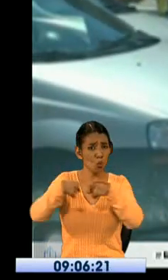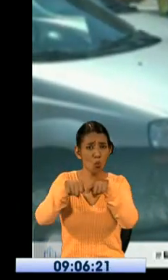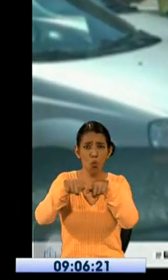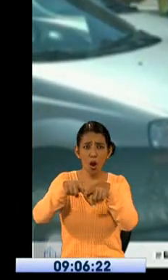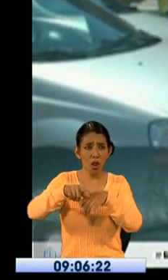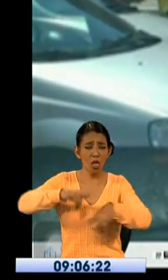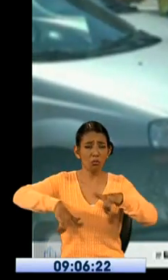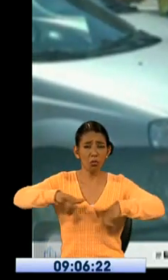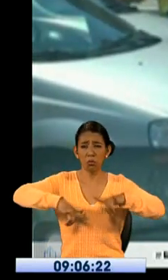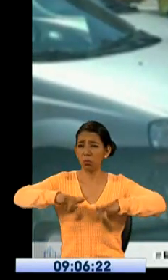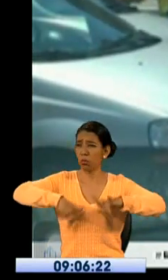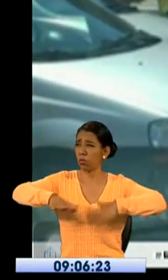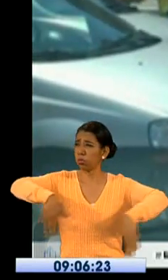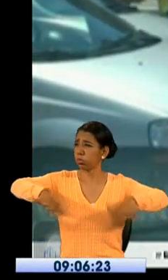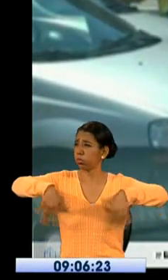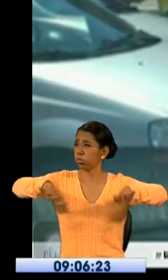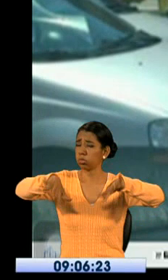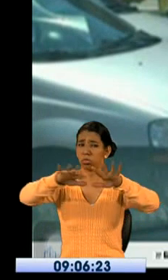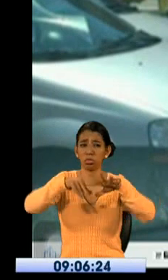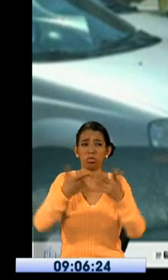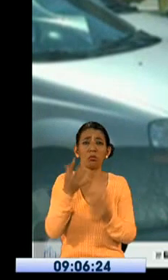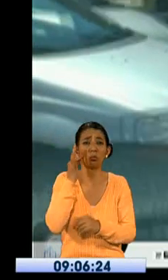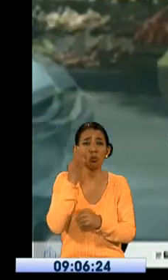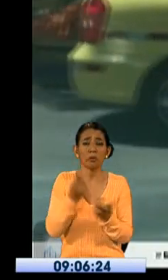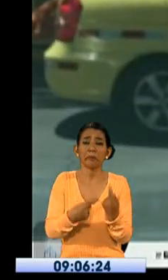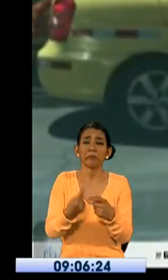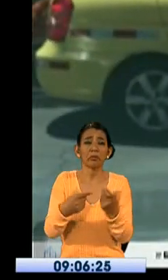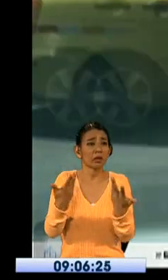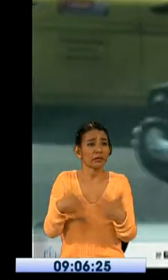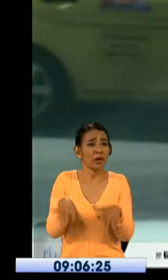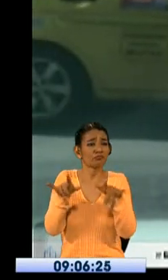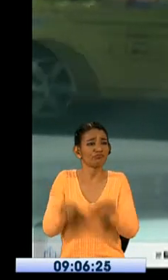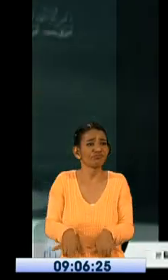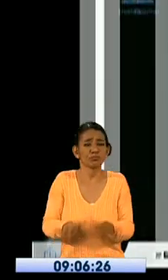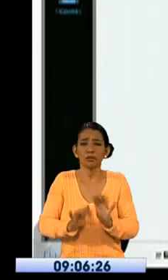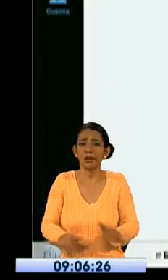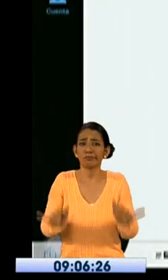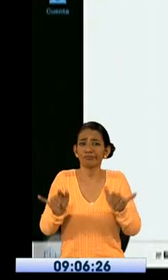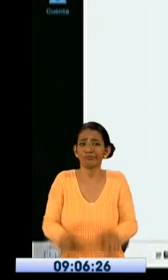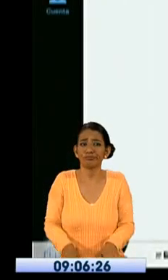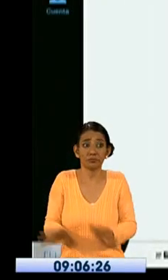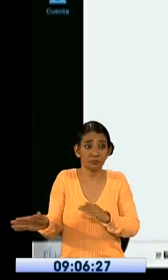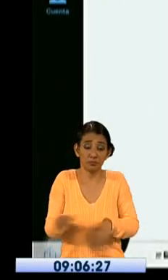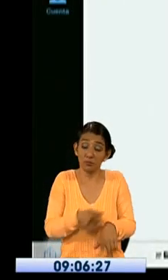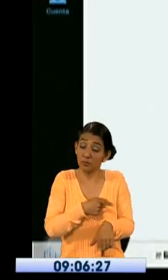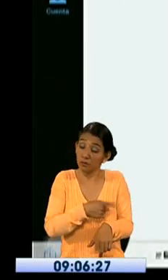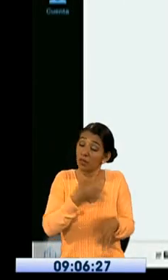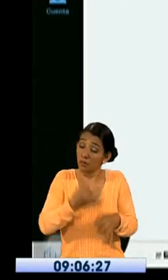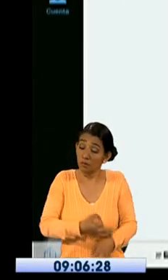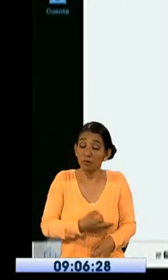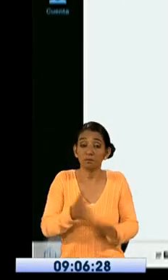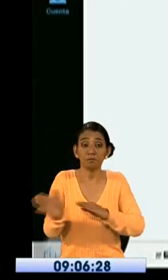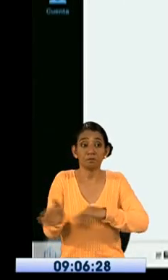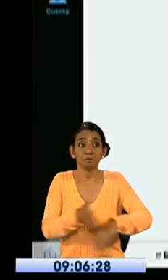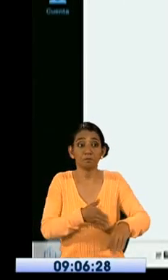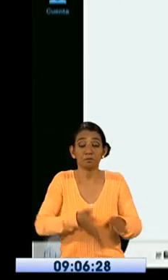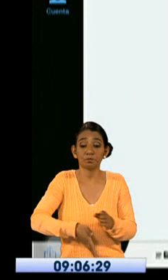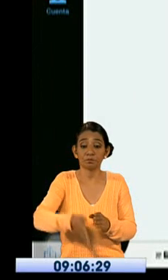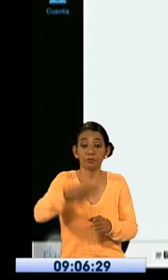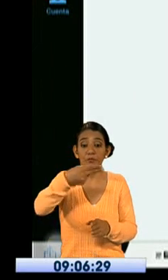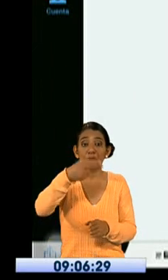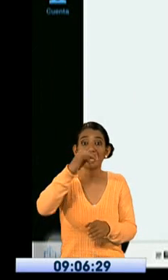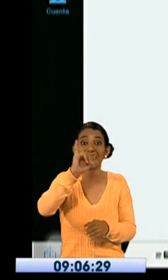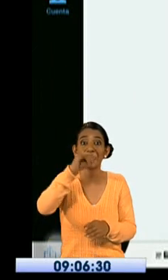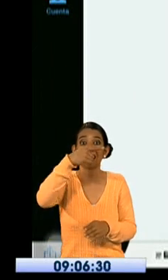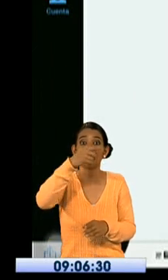ve, y claro, las caseritas ya están invadiendo la ciudad. Hay que tomar acciones. En la calle Higueras y Roy Alfaro, zona